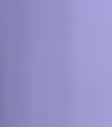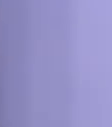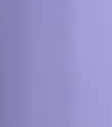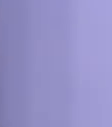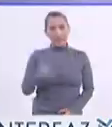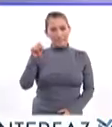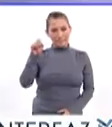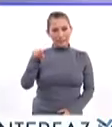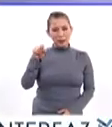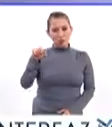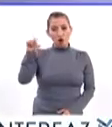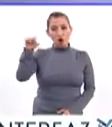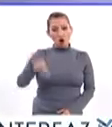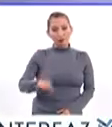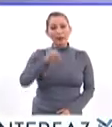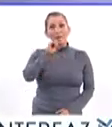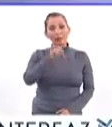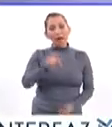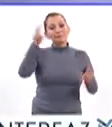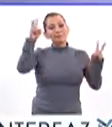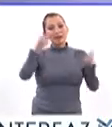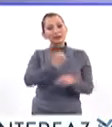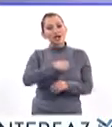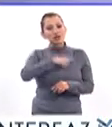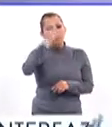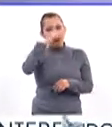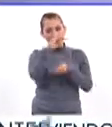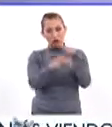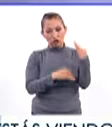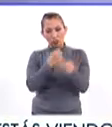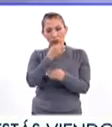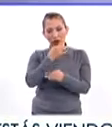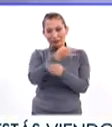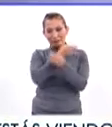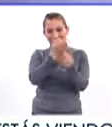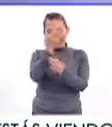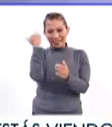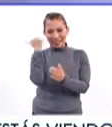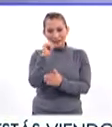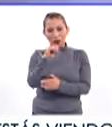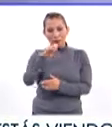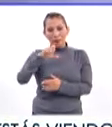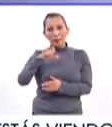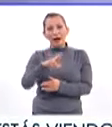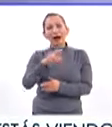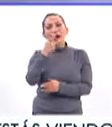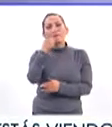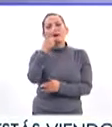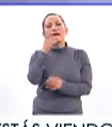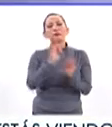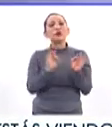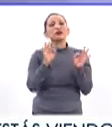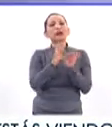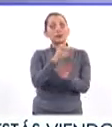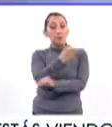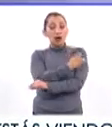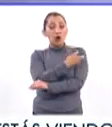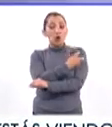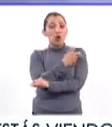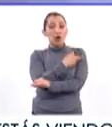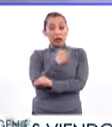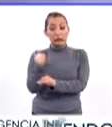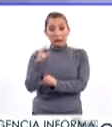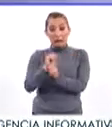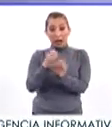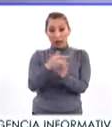Y bueno, precisamente hoy también toca la sección Salud para Todos y como ya lo anunció Omar, vamos a hablar de la importancia de la vacunación en el